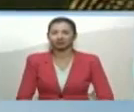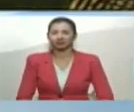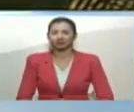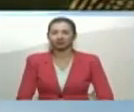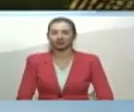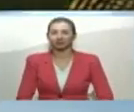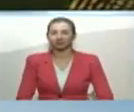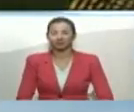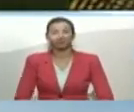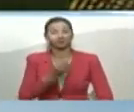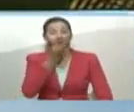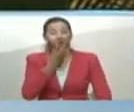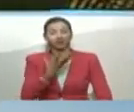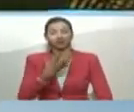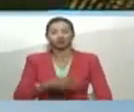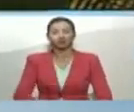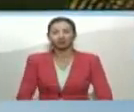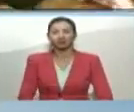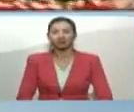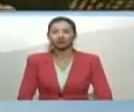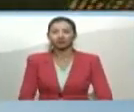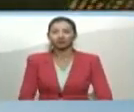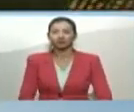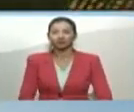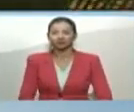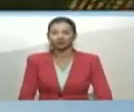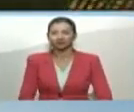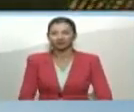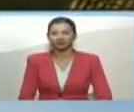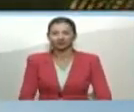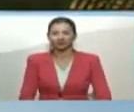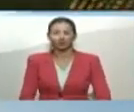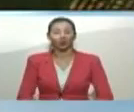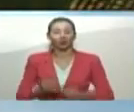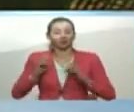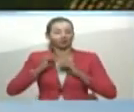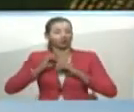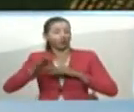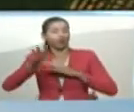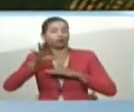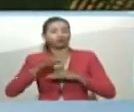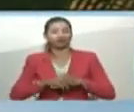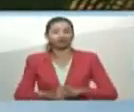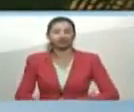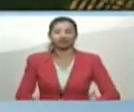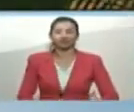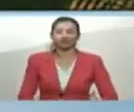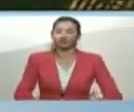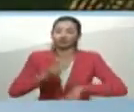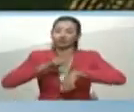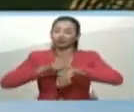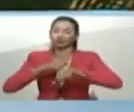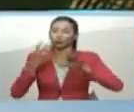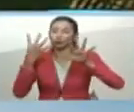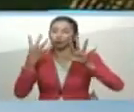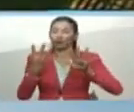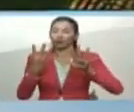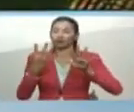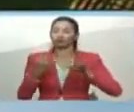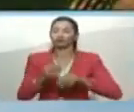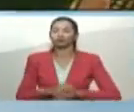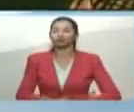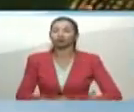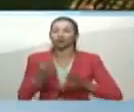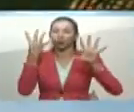Bueno. Que salga, Escalona. Bueno. Son las 9. Si